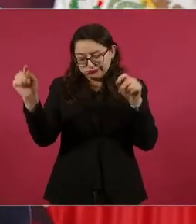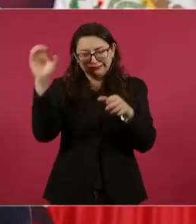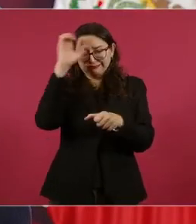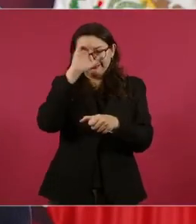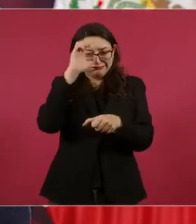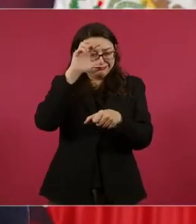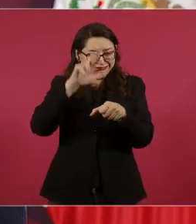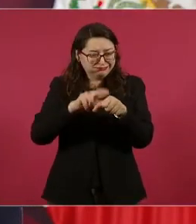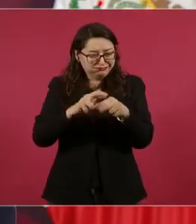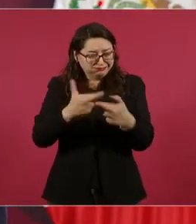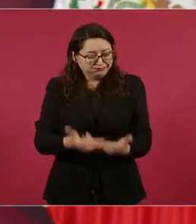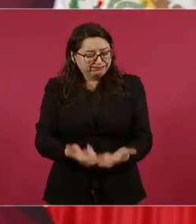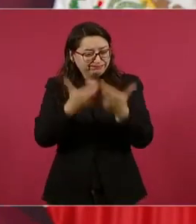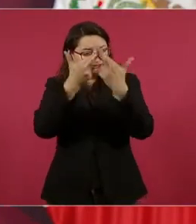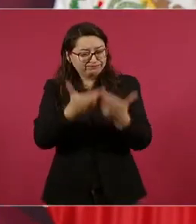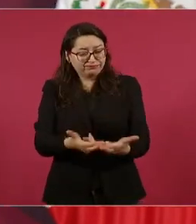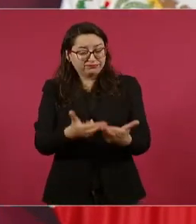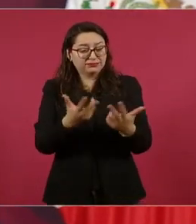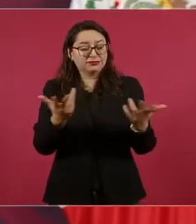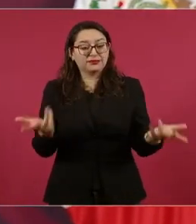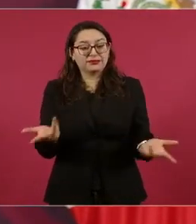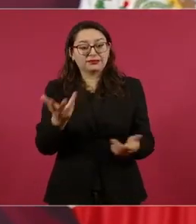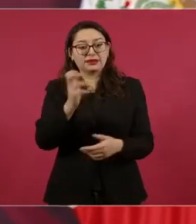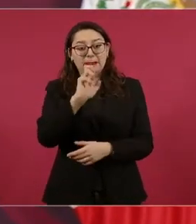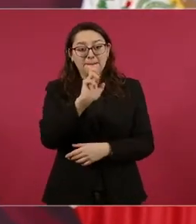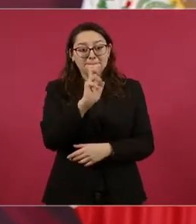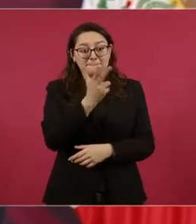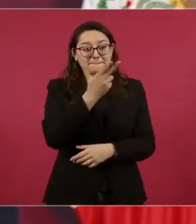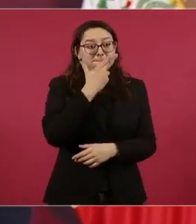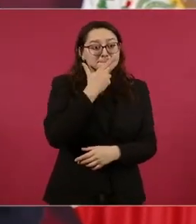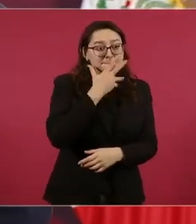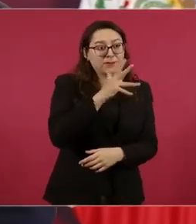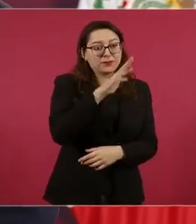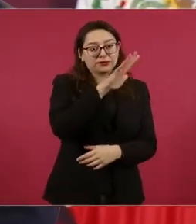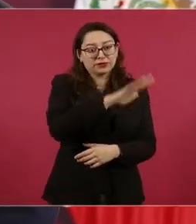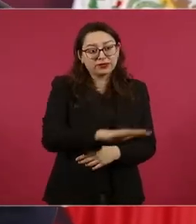cultural a uno allá en Chihuahua está